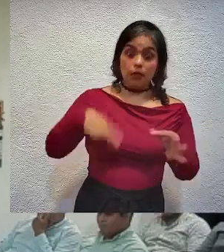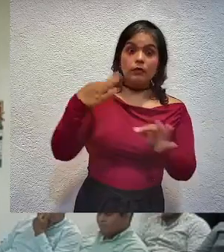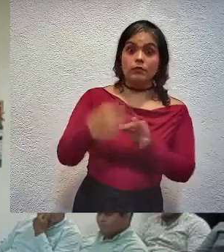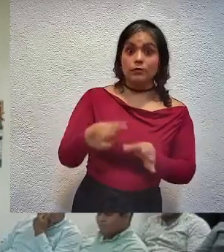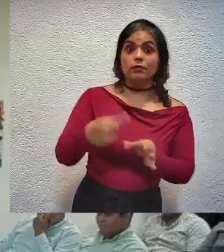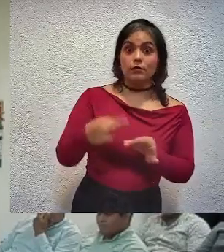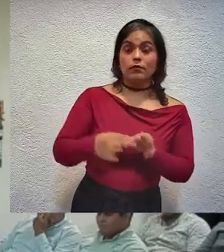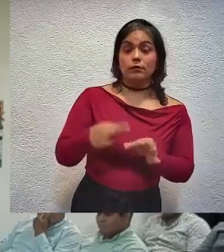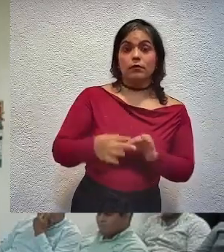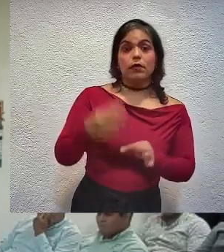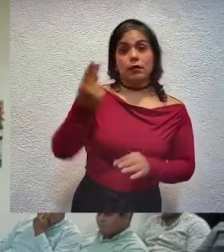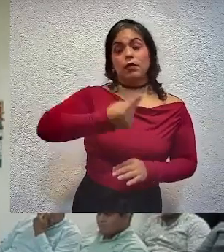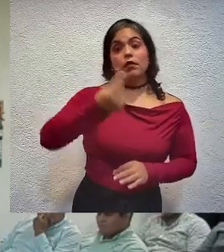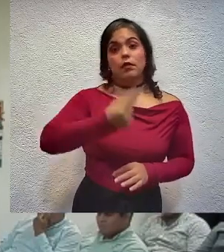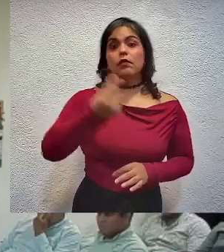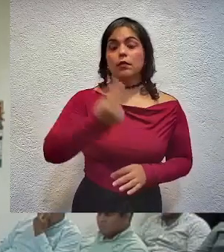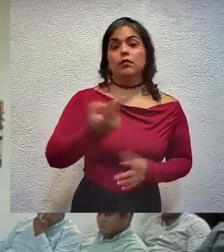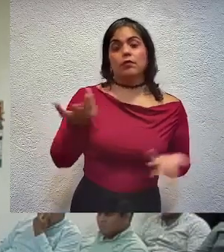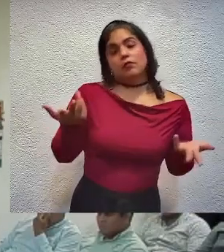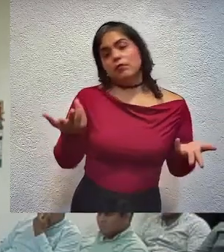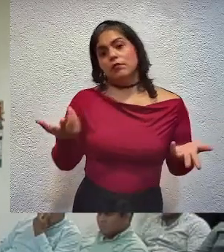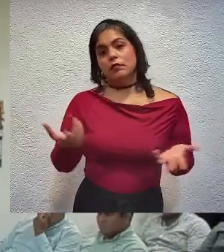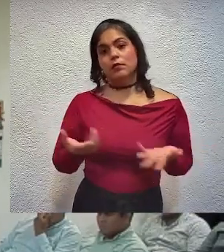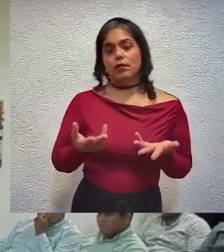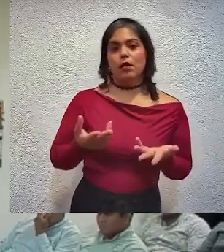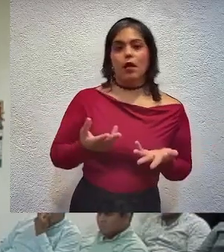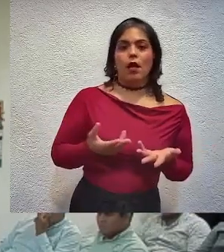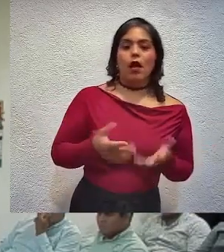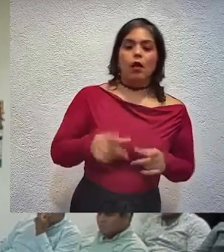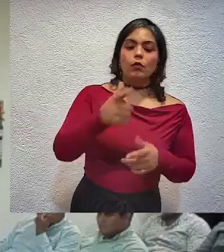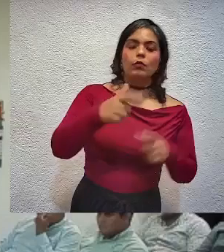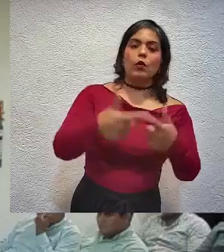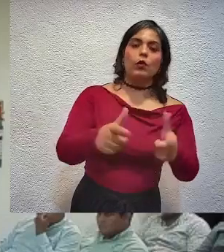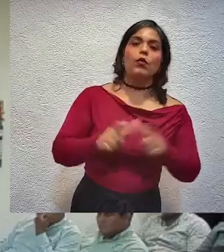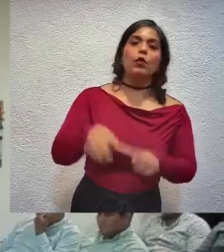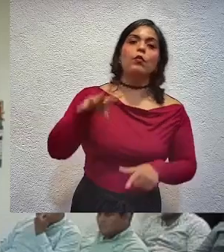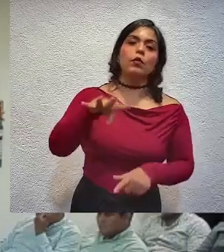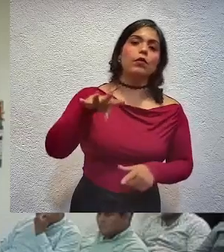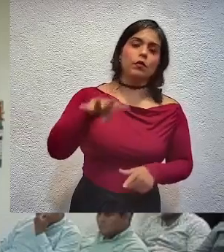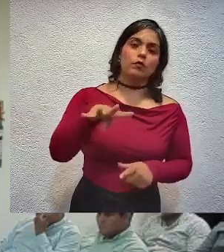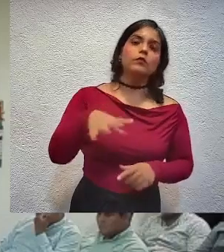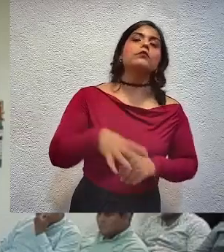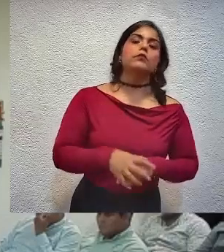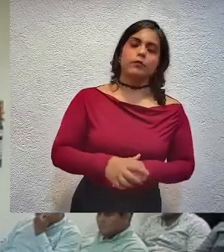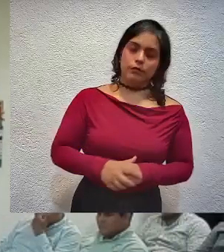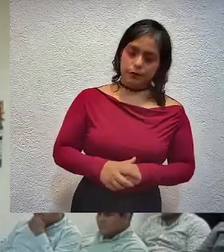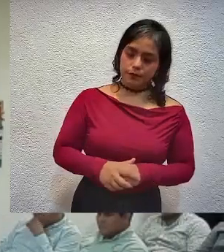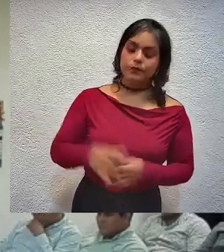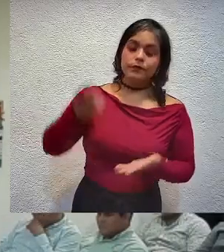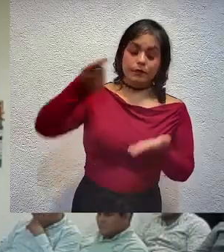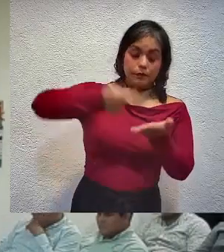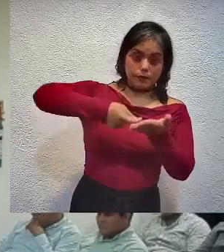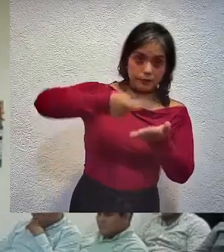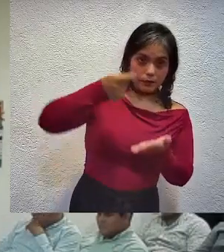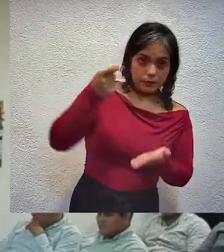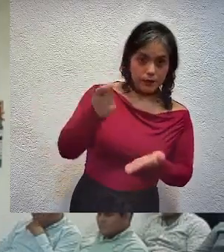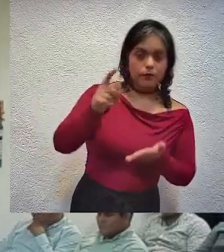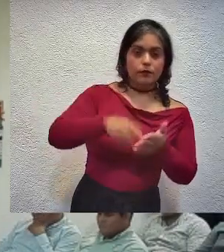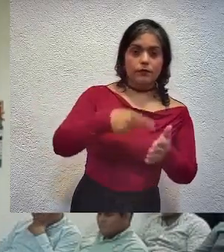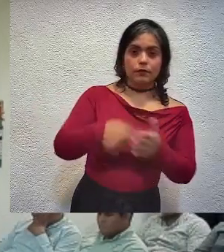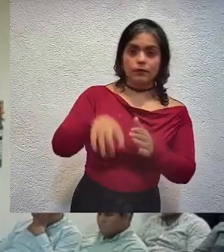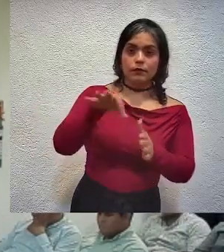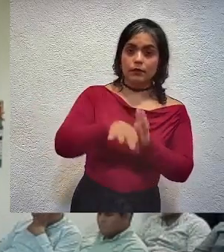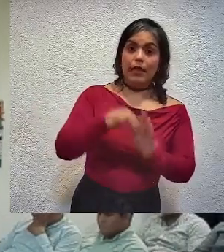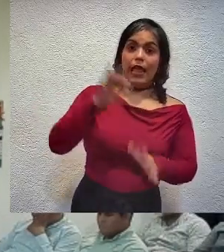sentencias de conformidad a la jurisprudencia 19/2004 de rubro. Sentencias del Tribunal Electoral del Poder Judicial de